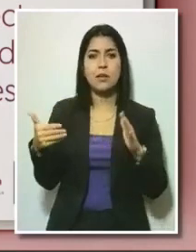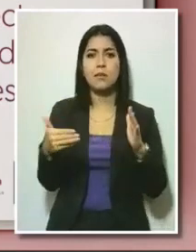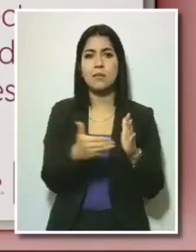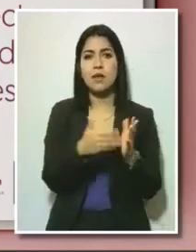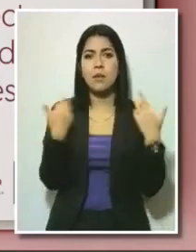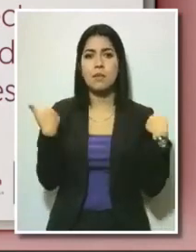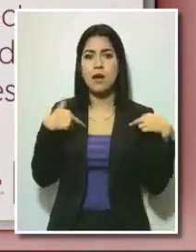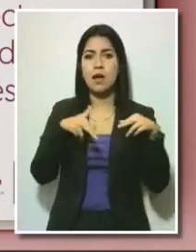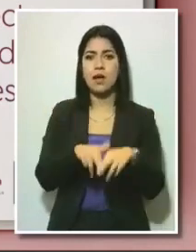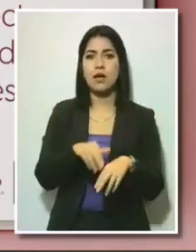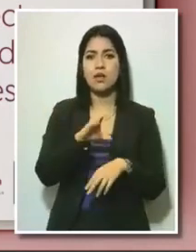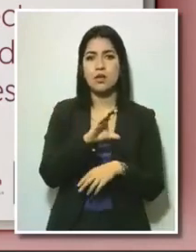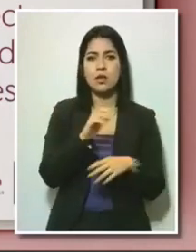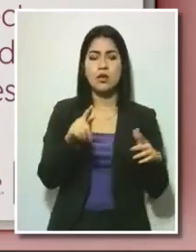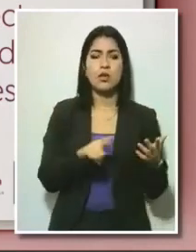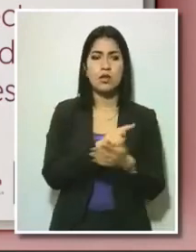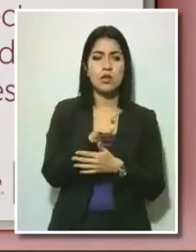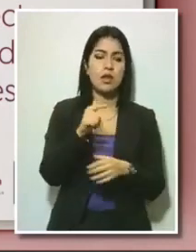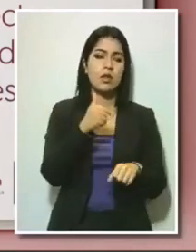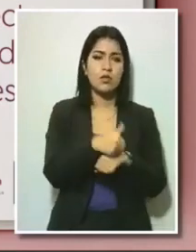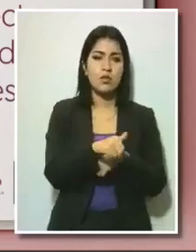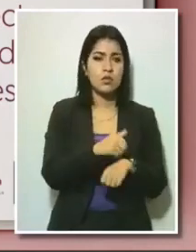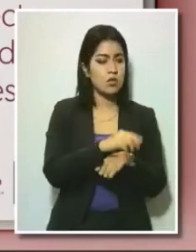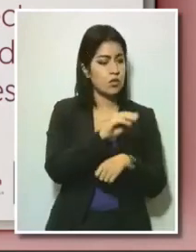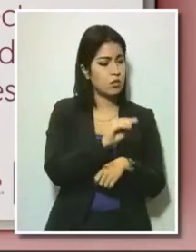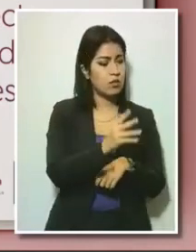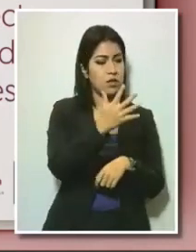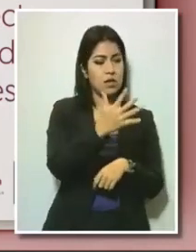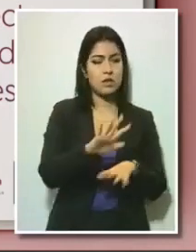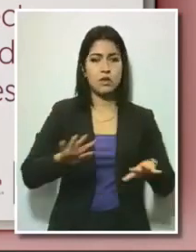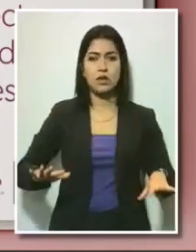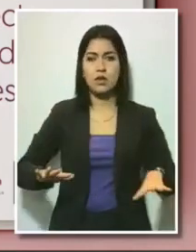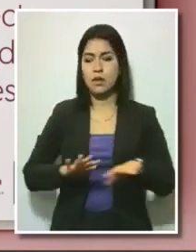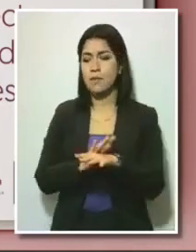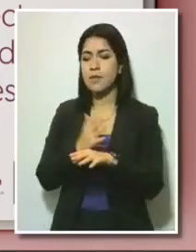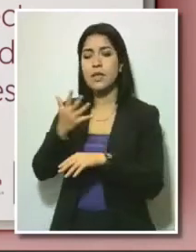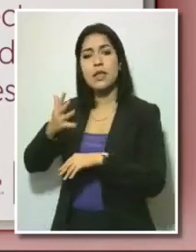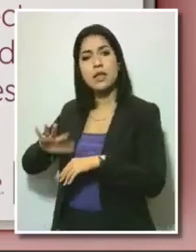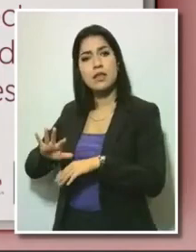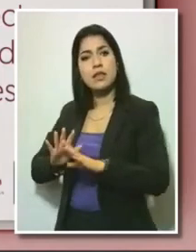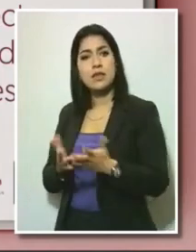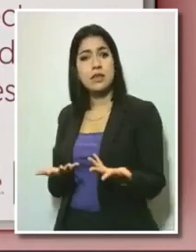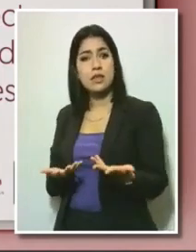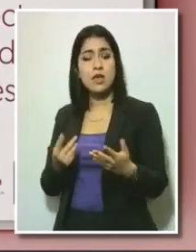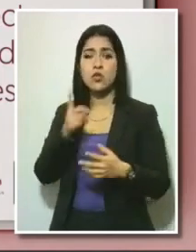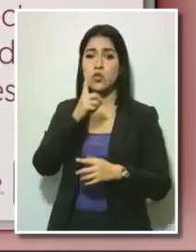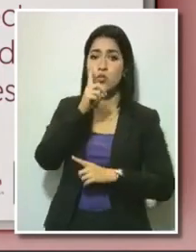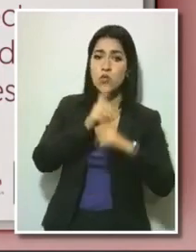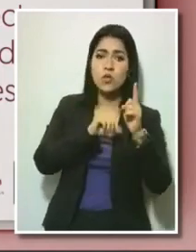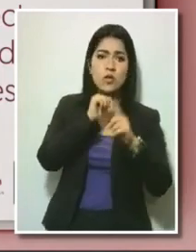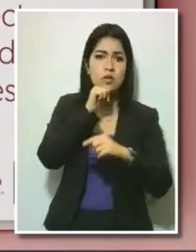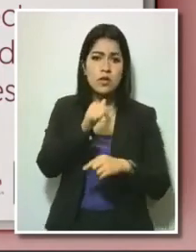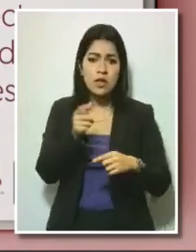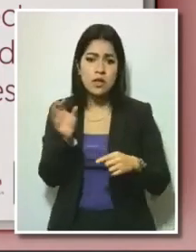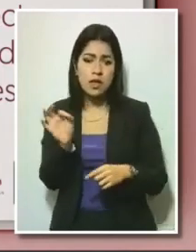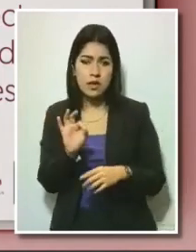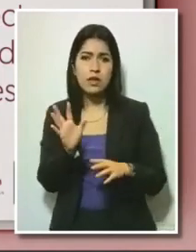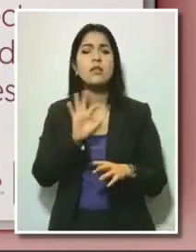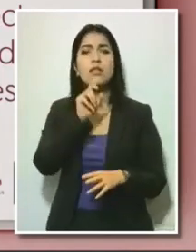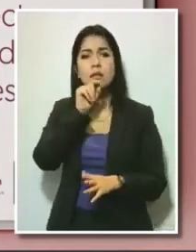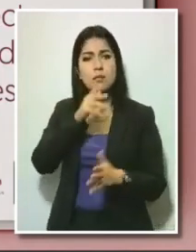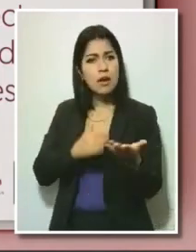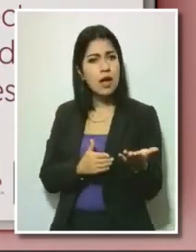de código 95 a 10 y se termine la incertidumbre laboral, que 5,000 maestros tengan acceso a seguridad